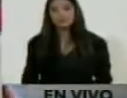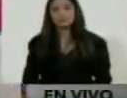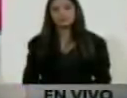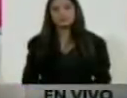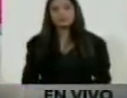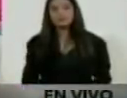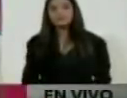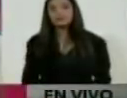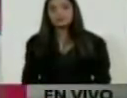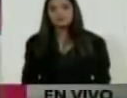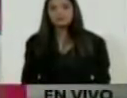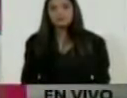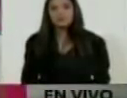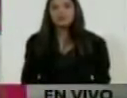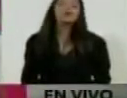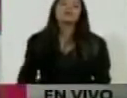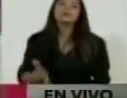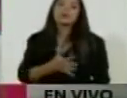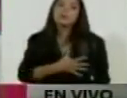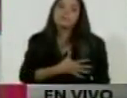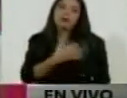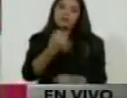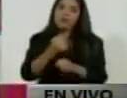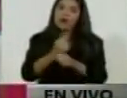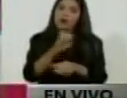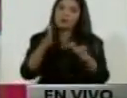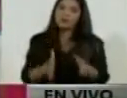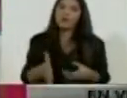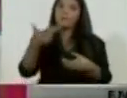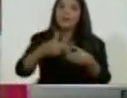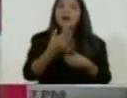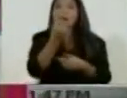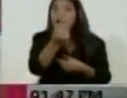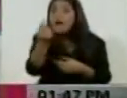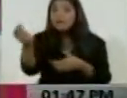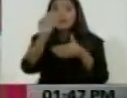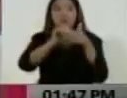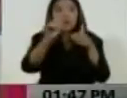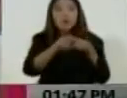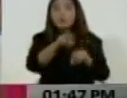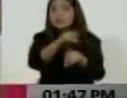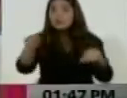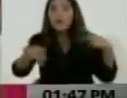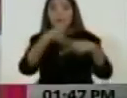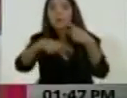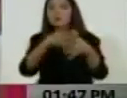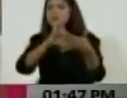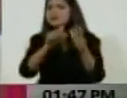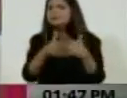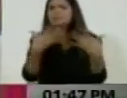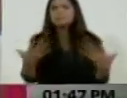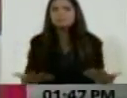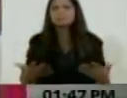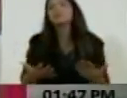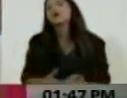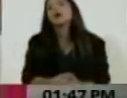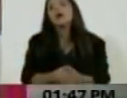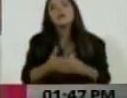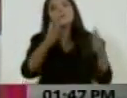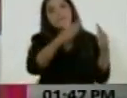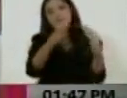hermanas de nuestra amada clase obrera petrolera, cada dólar que ustedes producen se transforma en